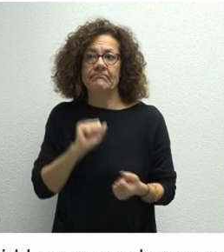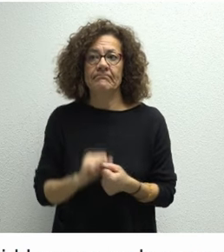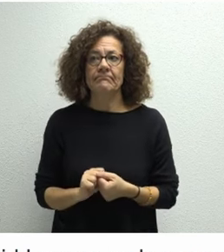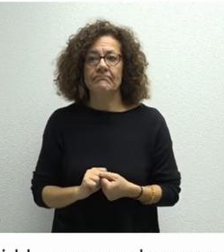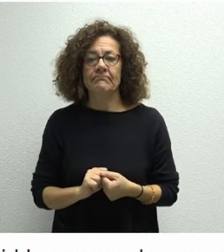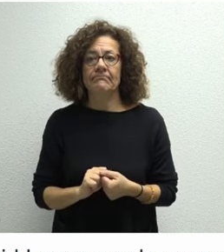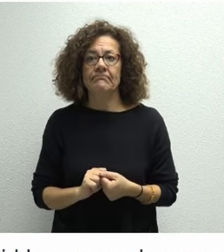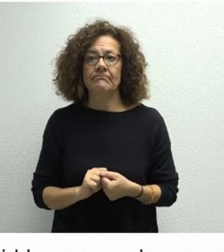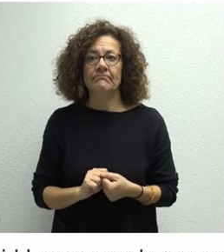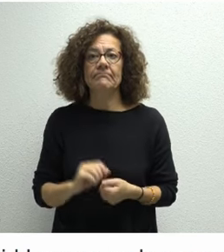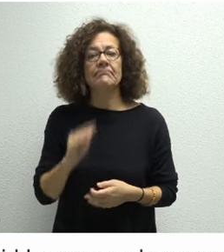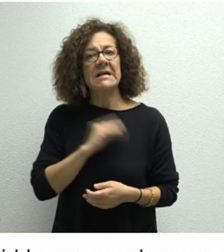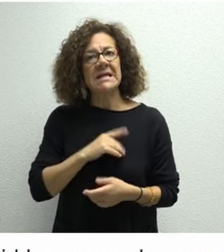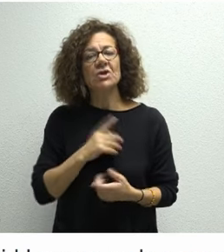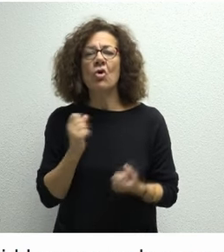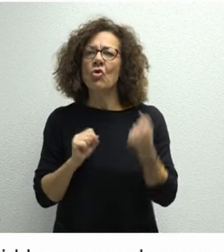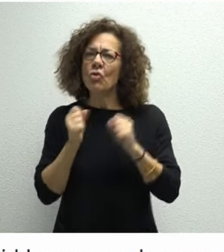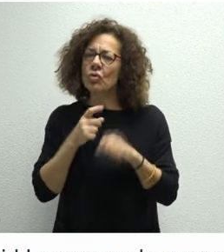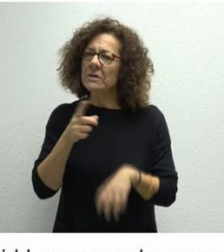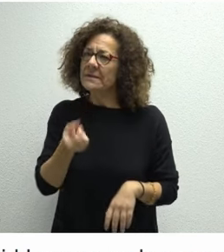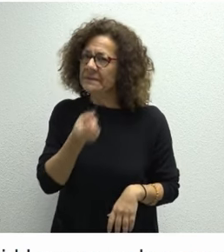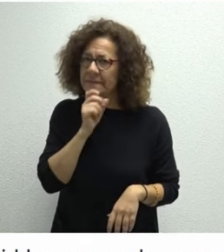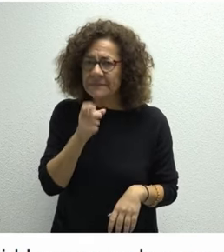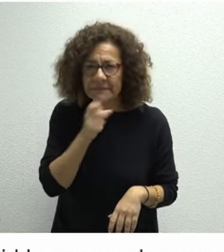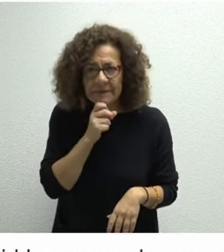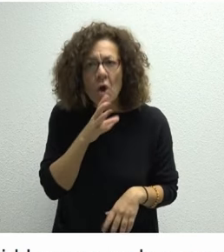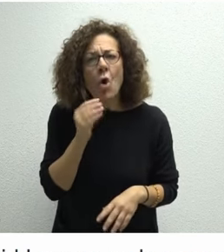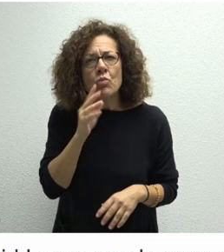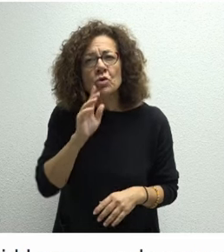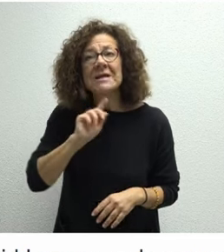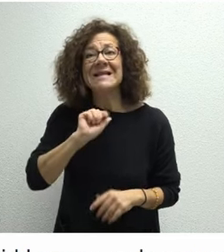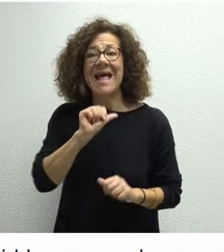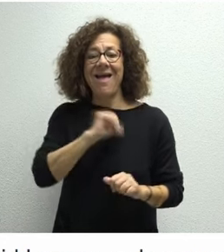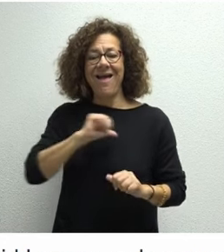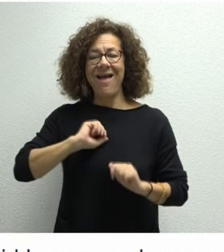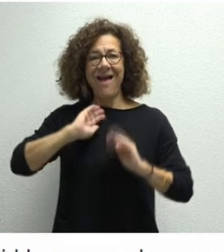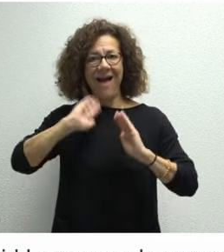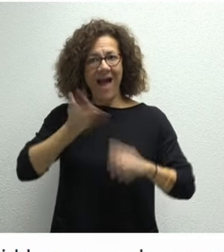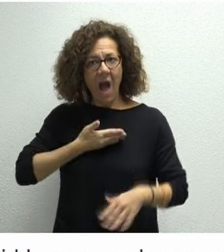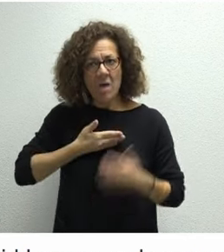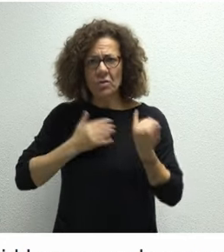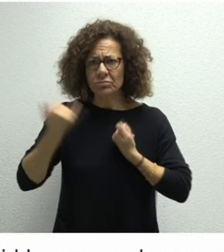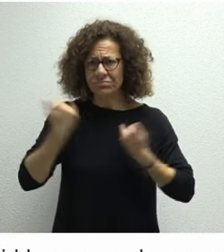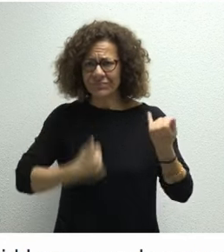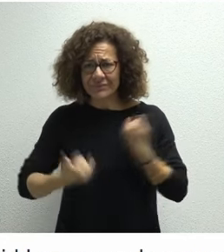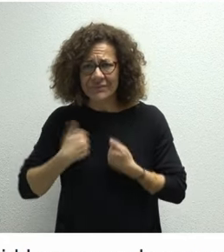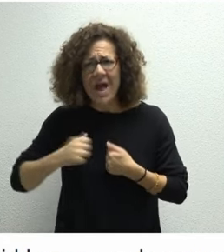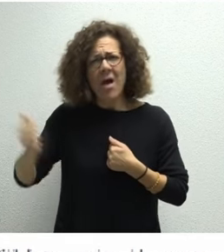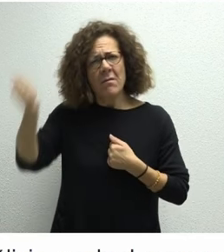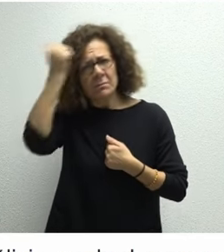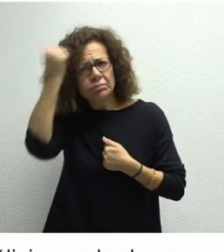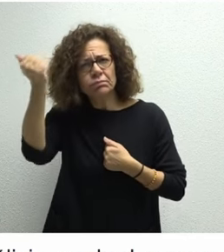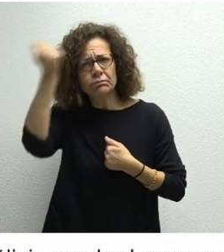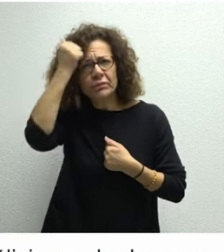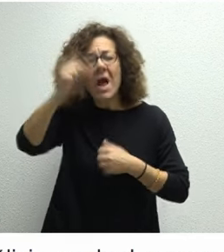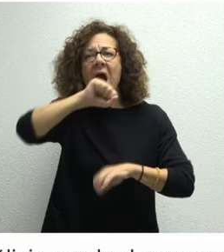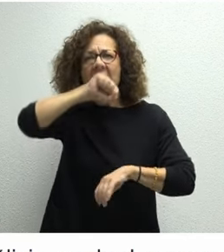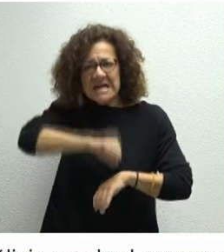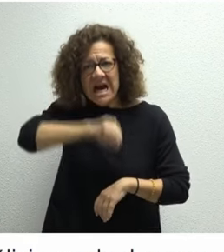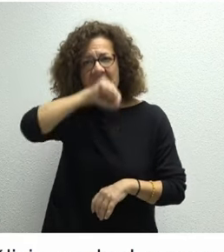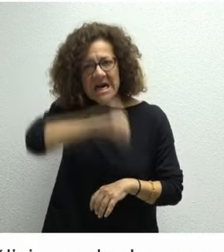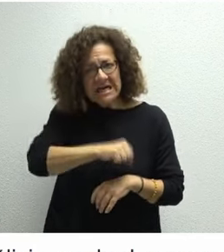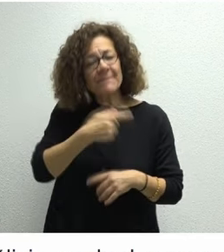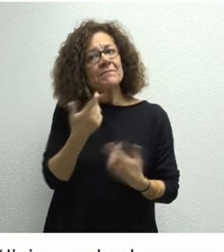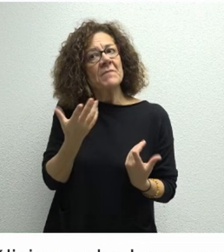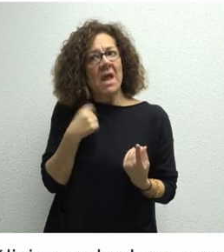conductas muy complejas con muchas autoagresiones golpes fuertes en la cabeza mordiscos constantes con muchas marcas y